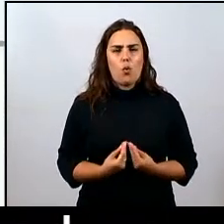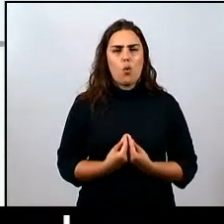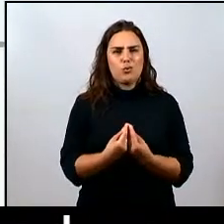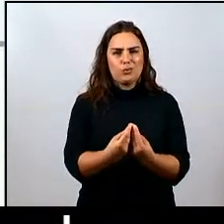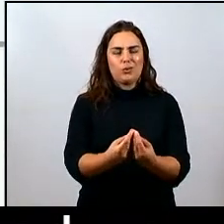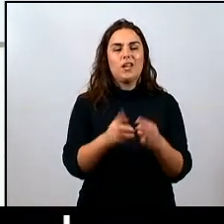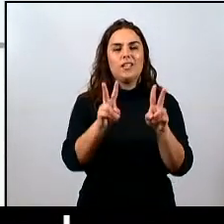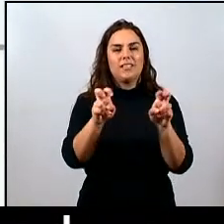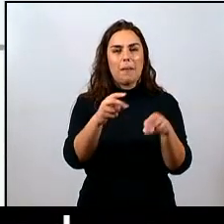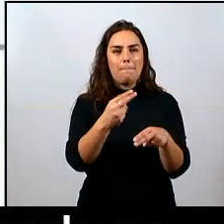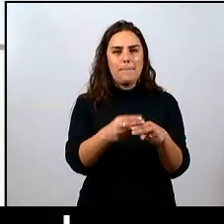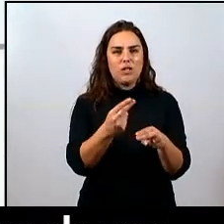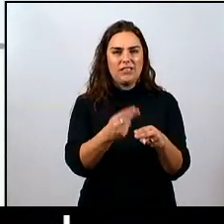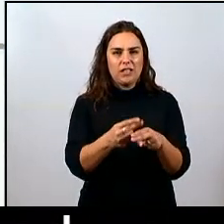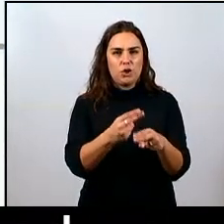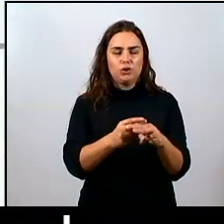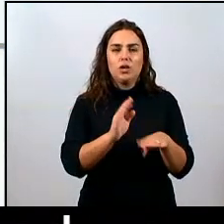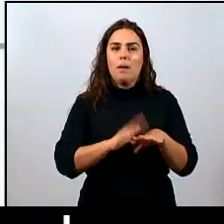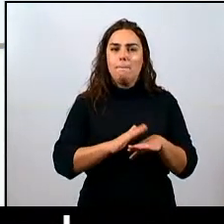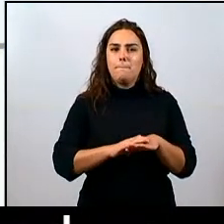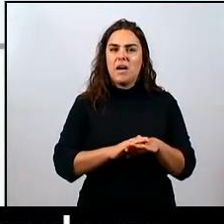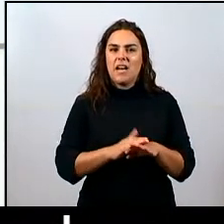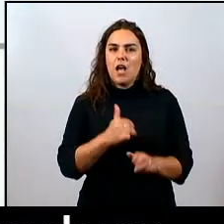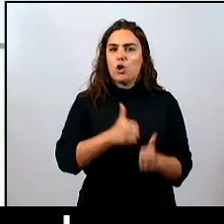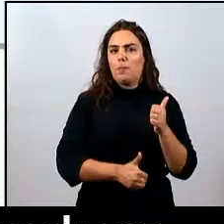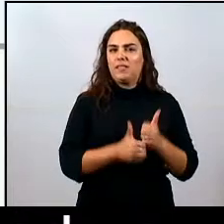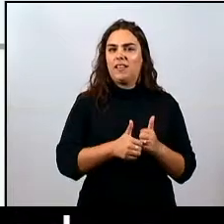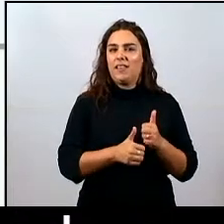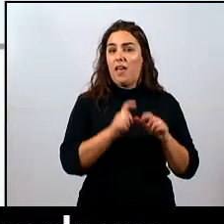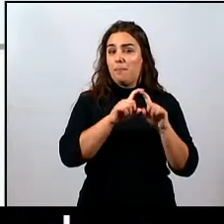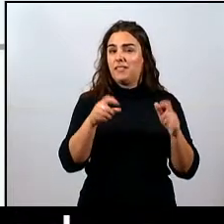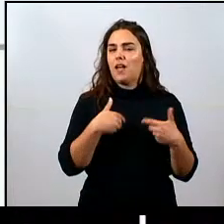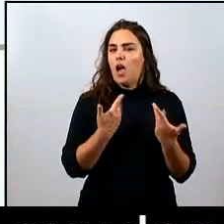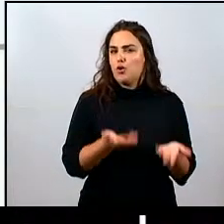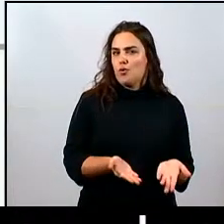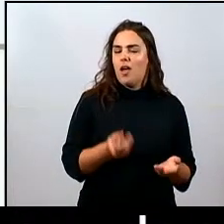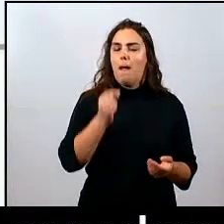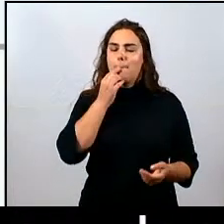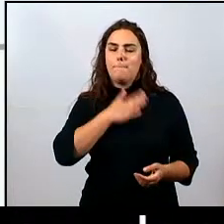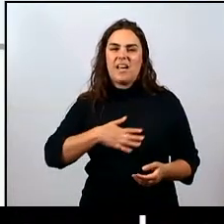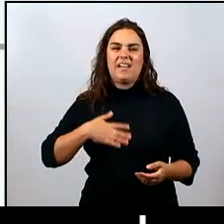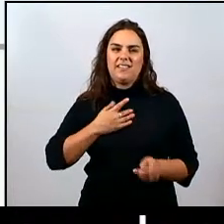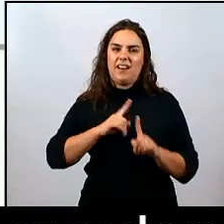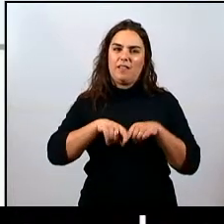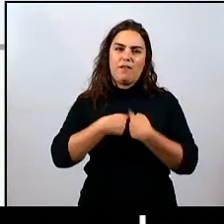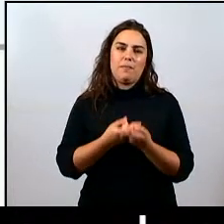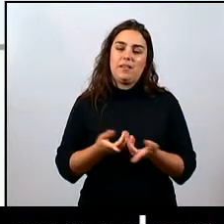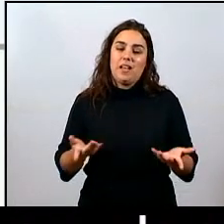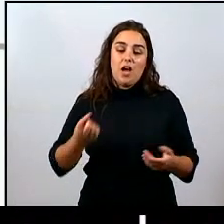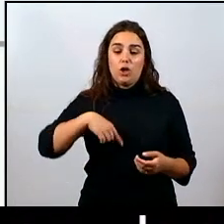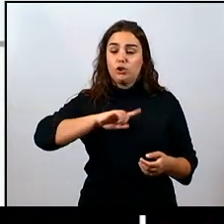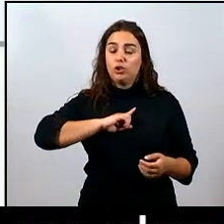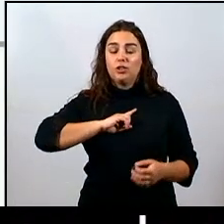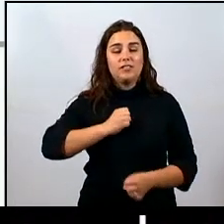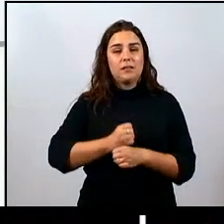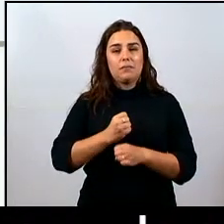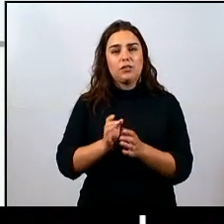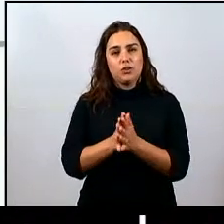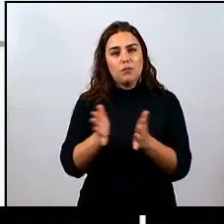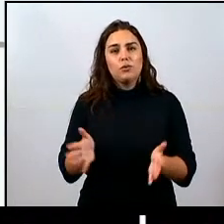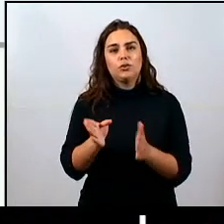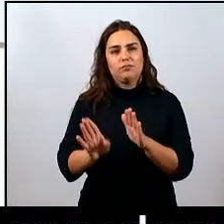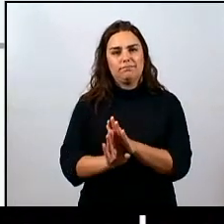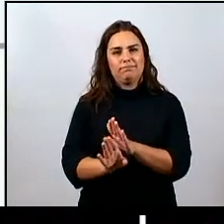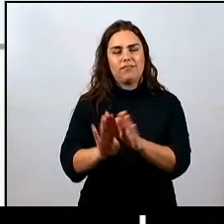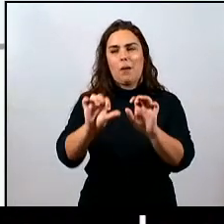aquellas políticas que ayuden a la competitividad de las empresas y al bienestar de las familias. Nosotras vamos a seguir impulsando